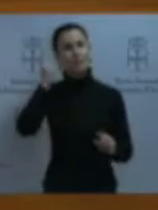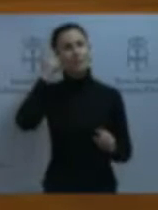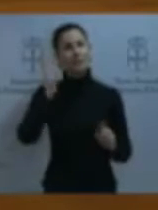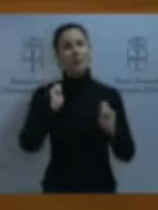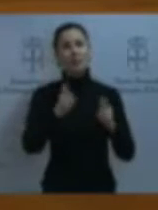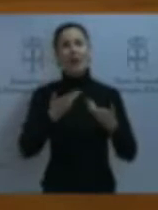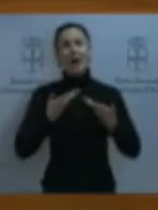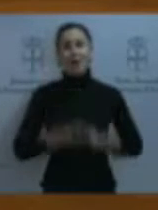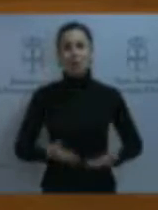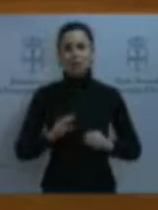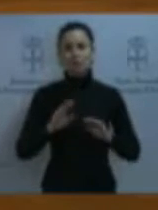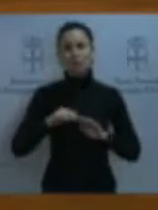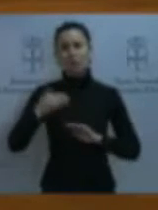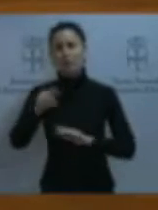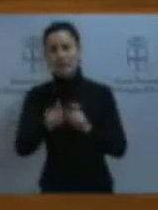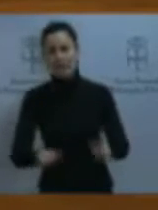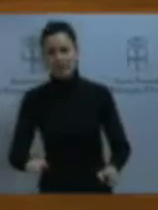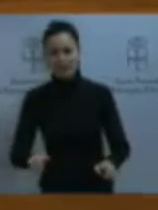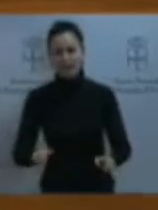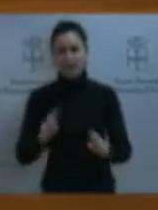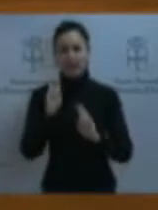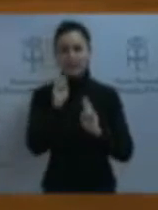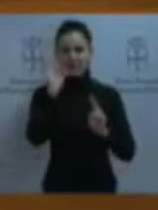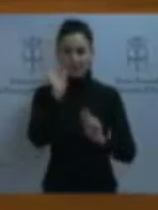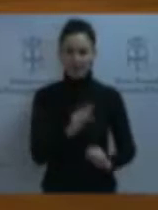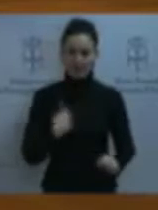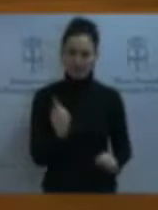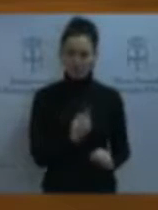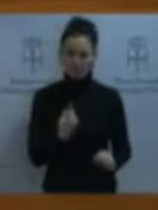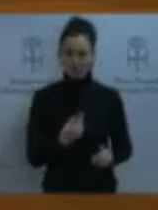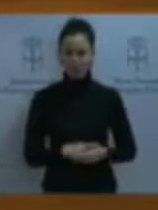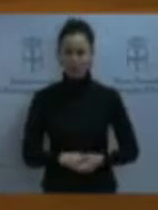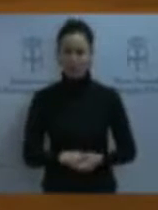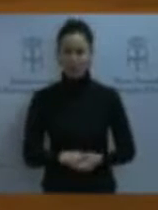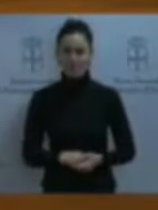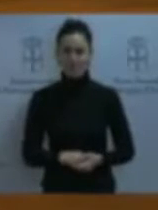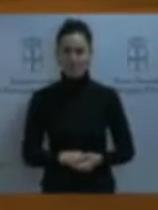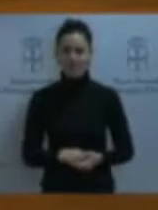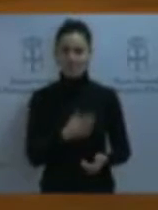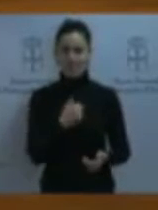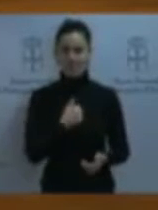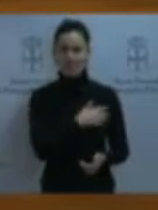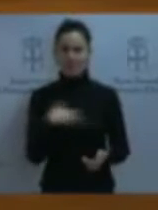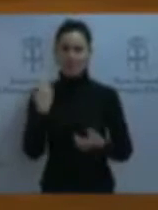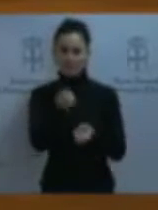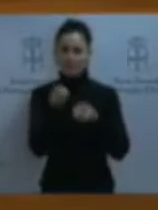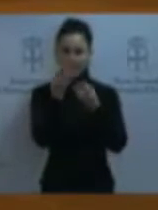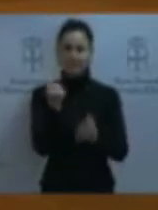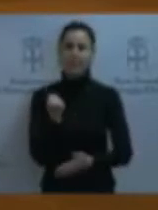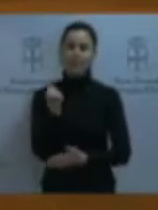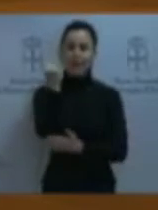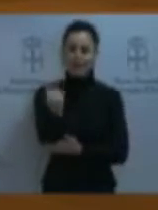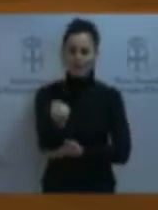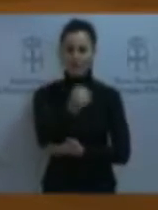las sesiones plenarias o de comisiones, y es trasladar el apoyo, tanto personal como político, por nuestra